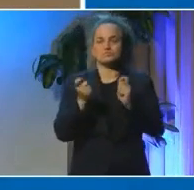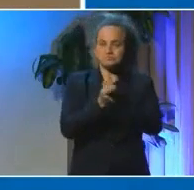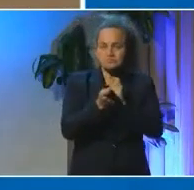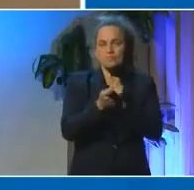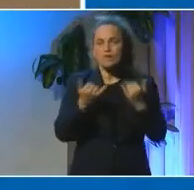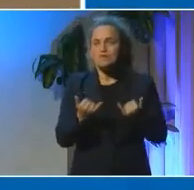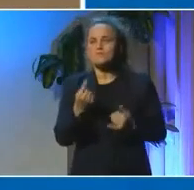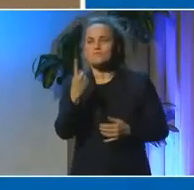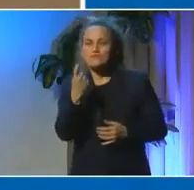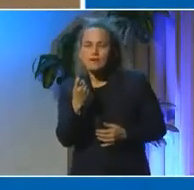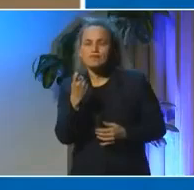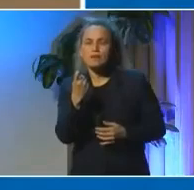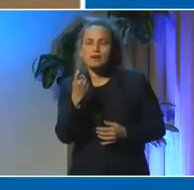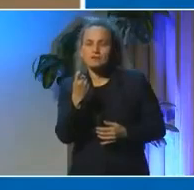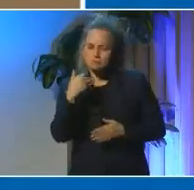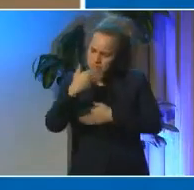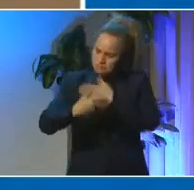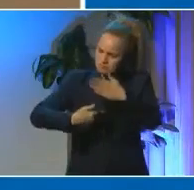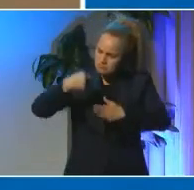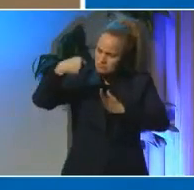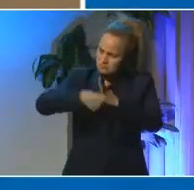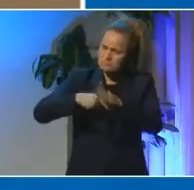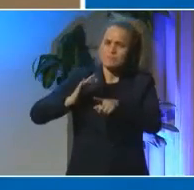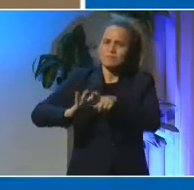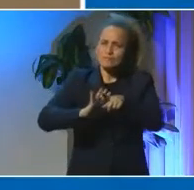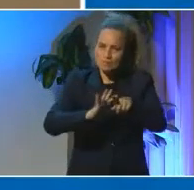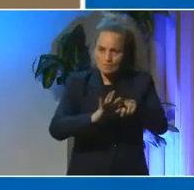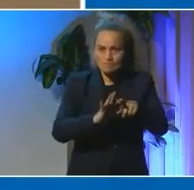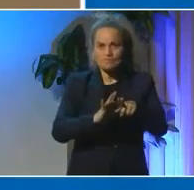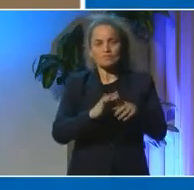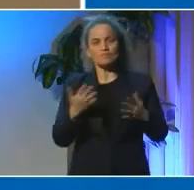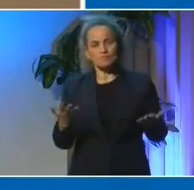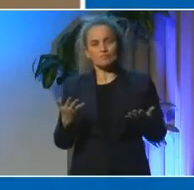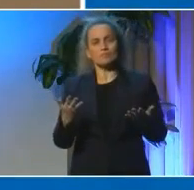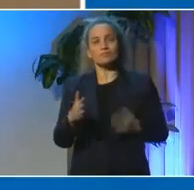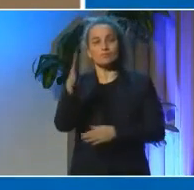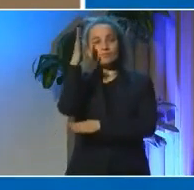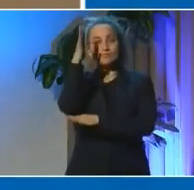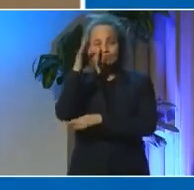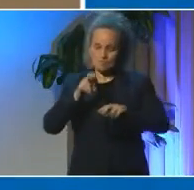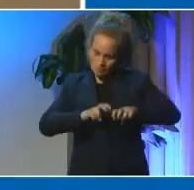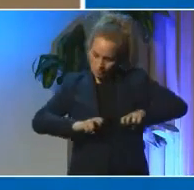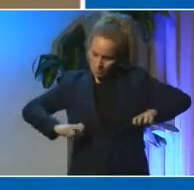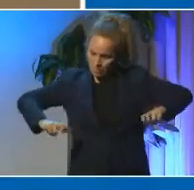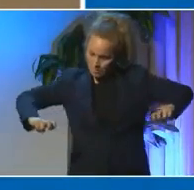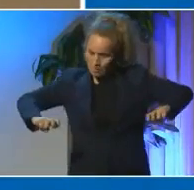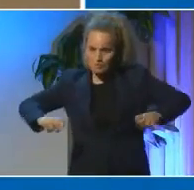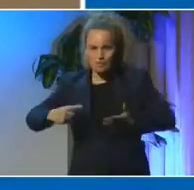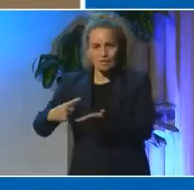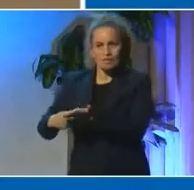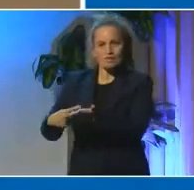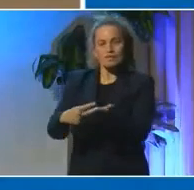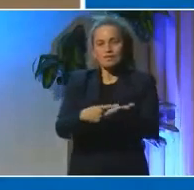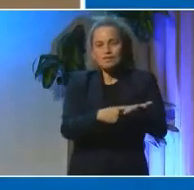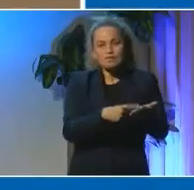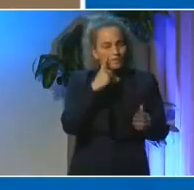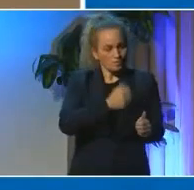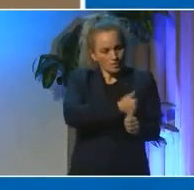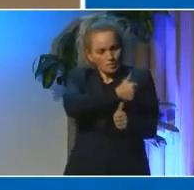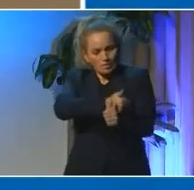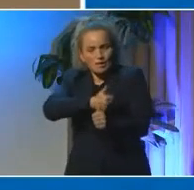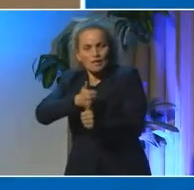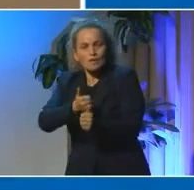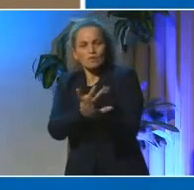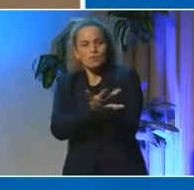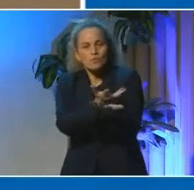nos falta mucho para profundizar eh pero dejar en la en el panel antes de que den cada uno su consejo